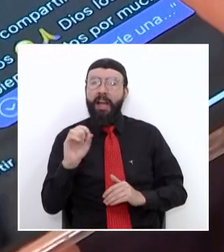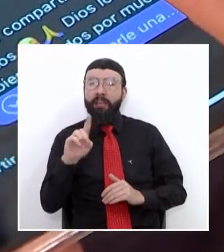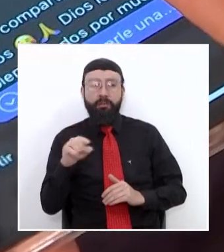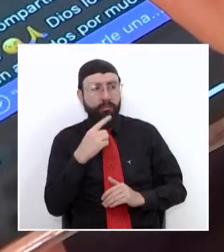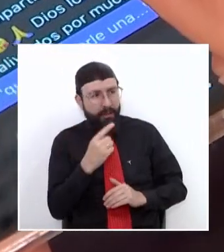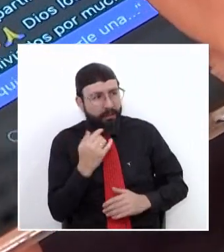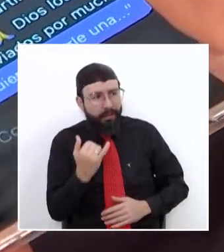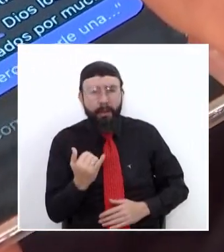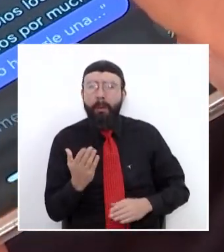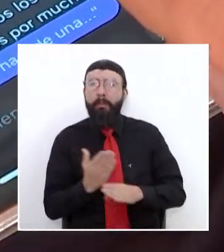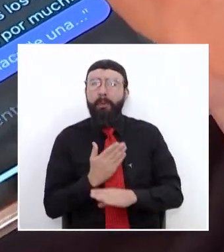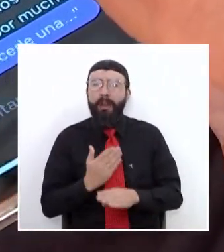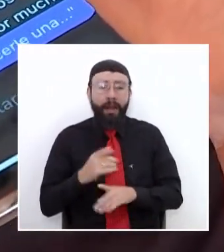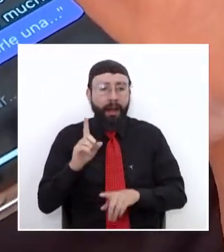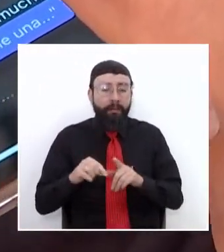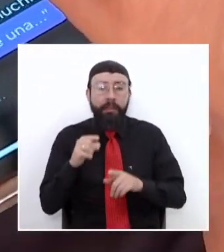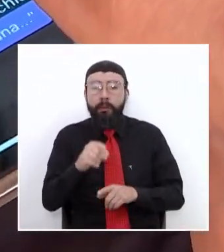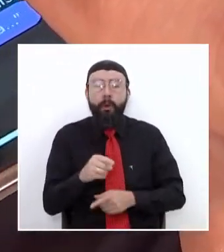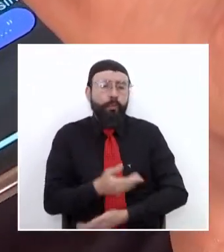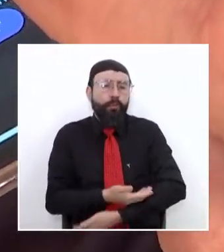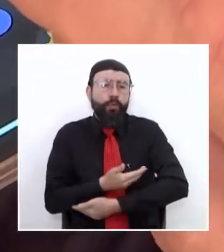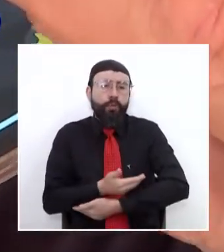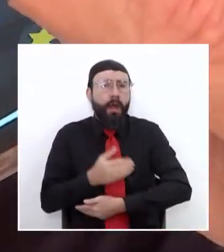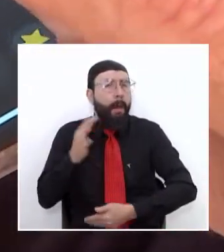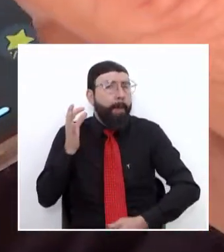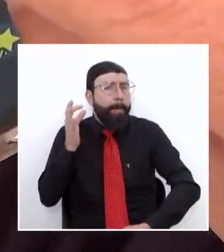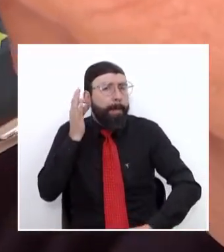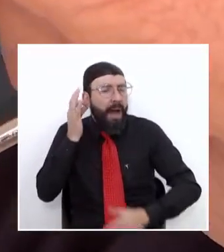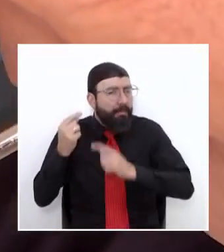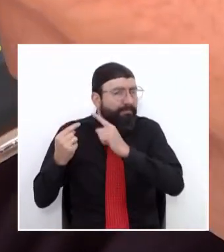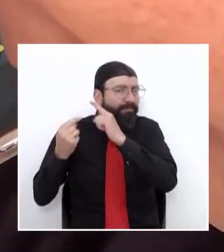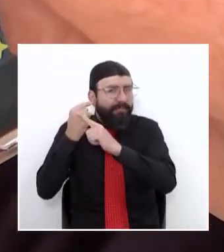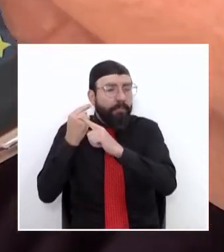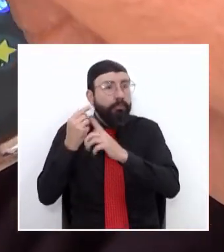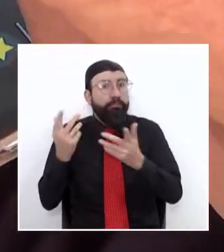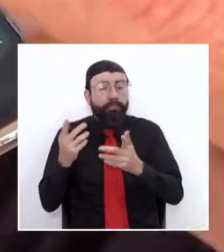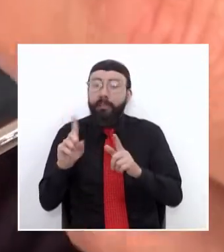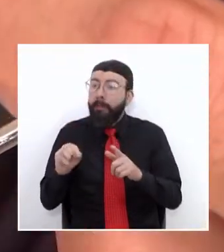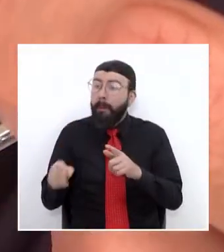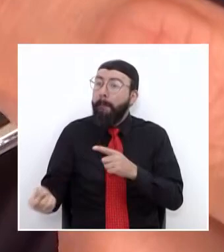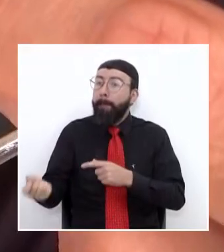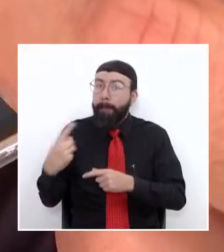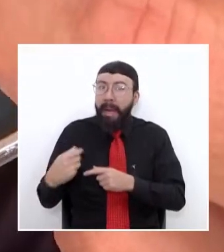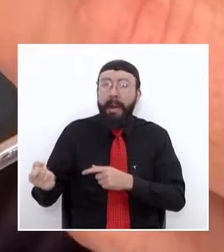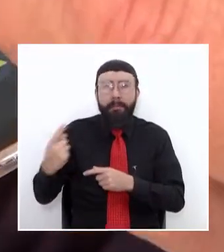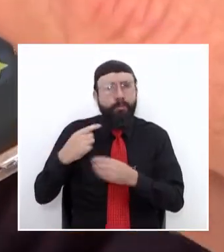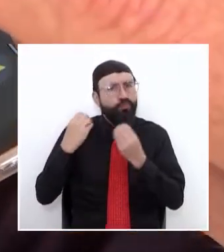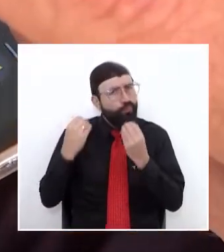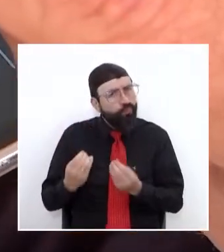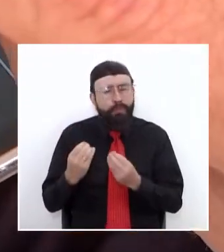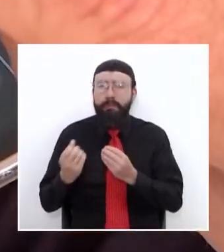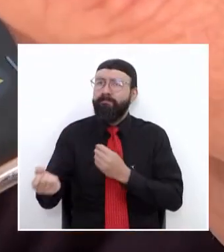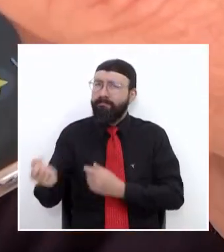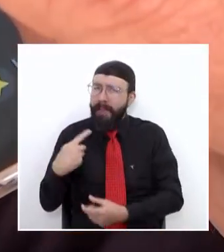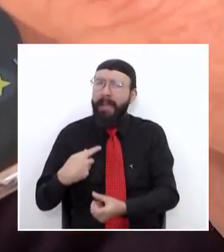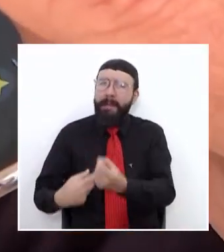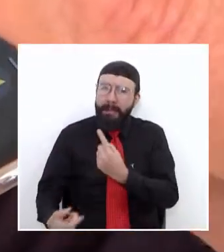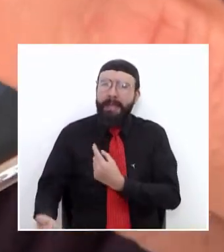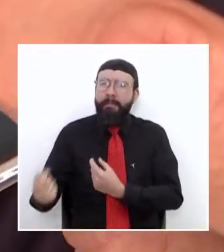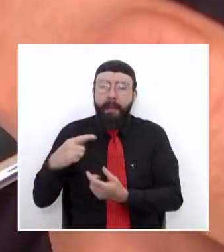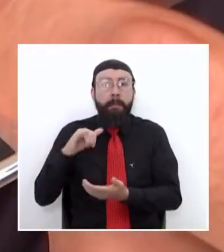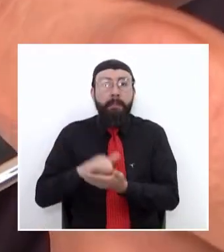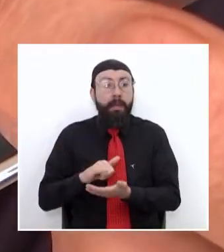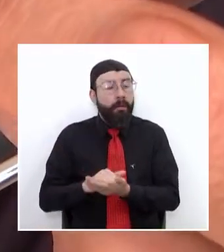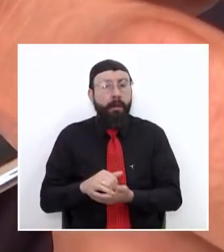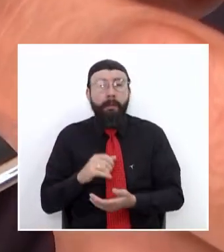perforan las orejas al bebé. Y voy a agregar otra pregunta que me encontré, que lo han hecho varios televidentes, que qué